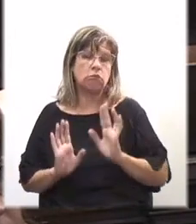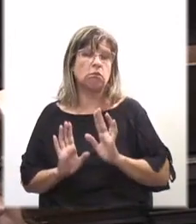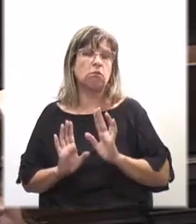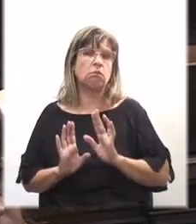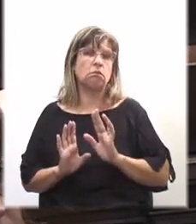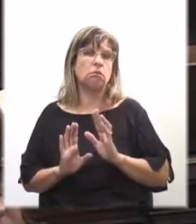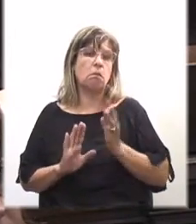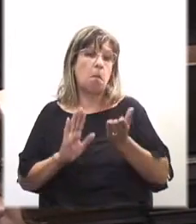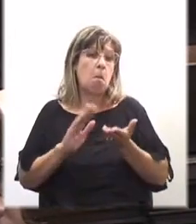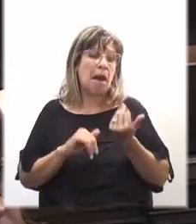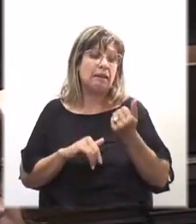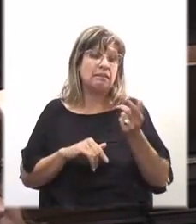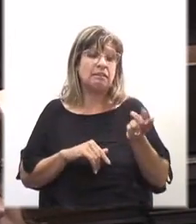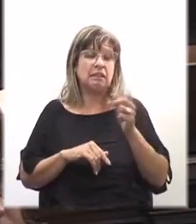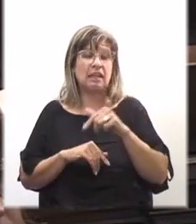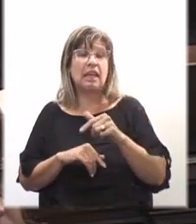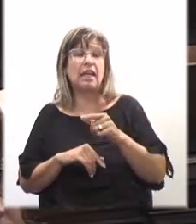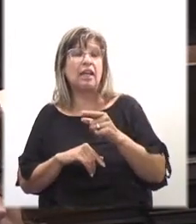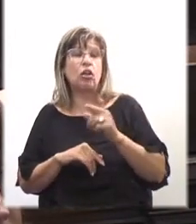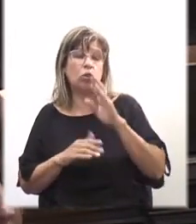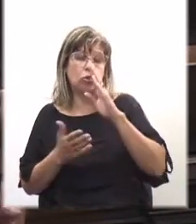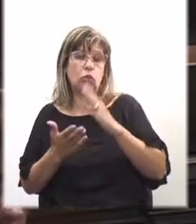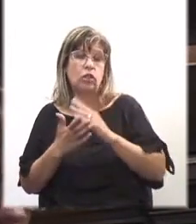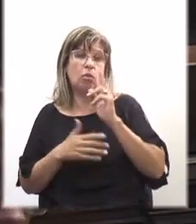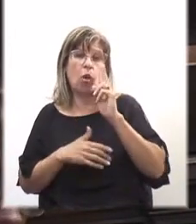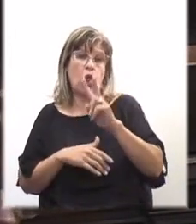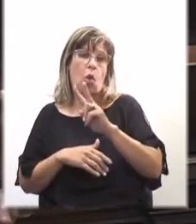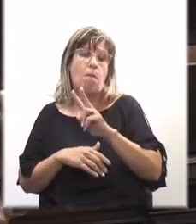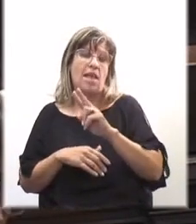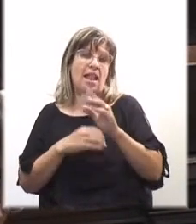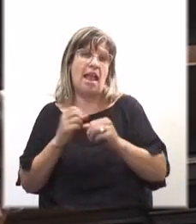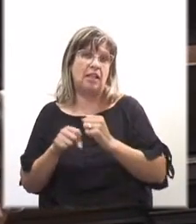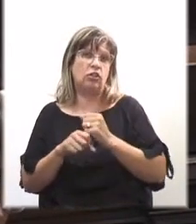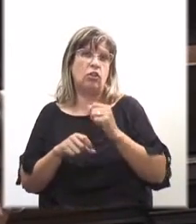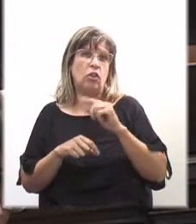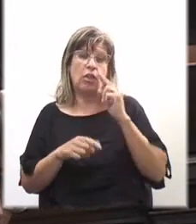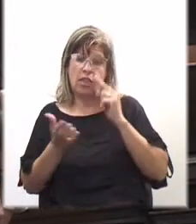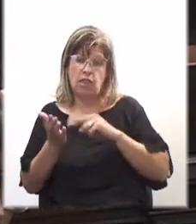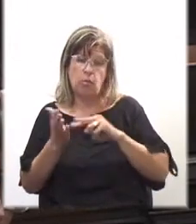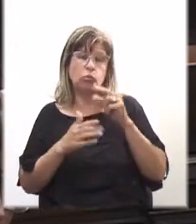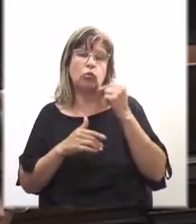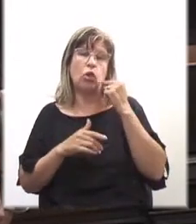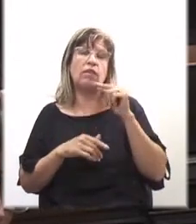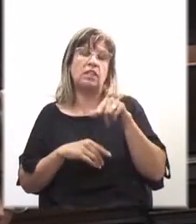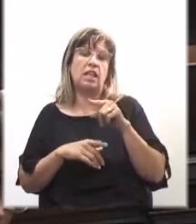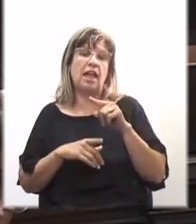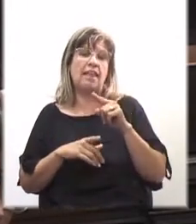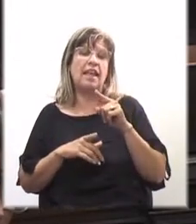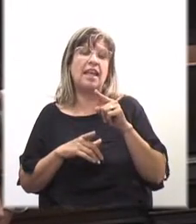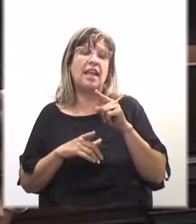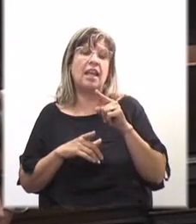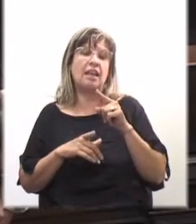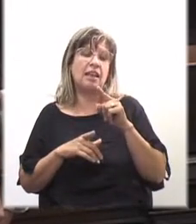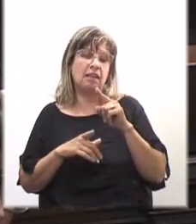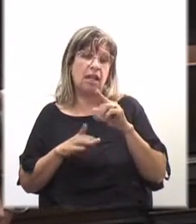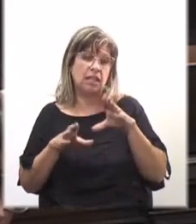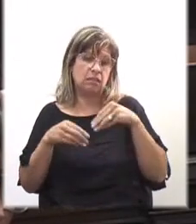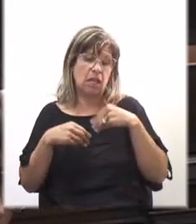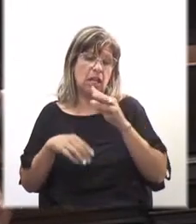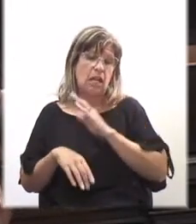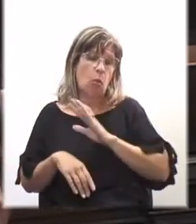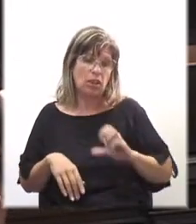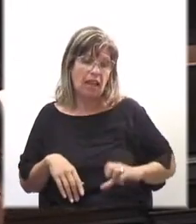más que en los últimos 2000 años, desde el punto de vista de la concepción nuestra de Estado, que es moderna. Y